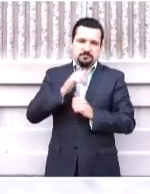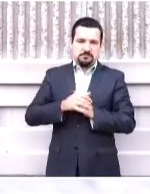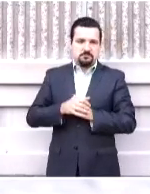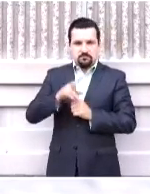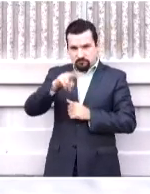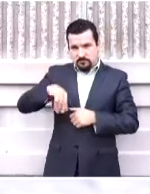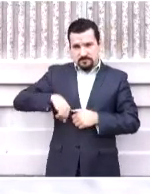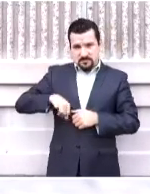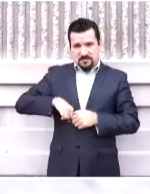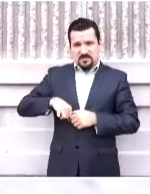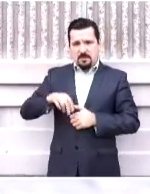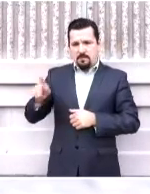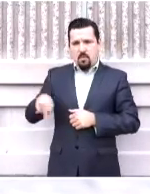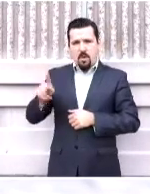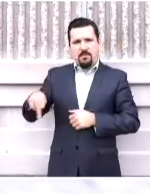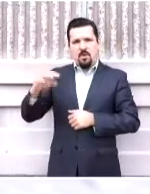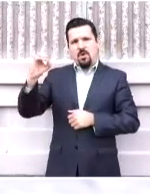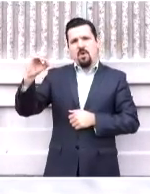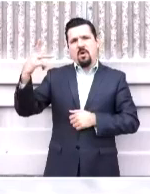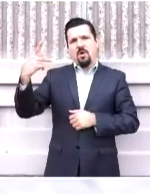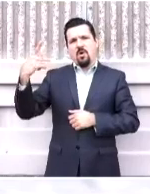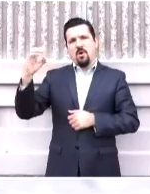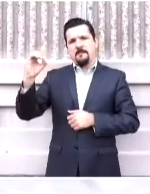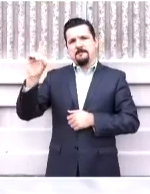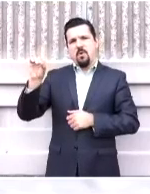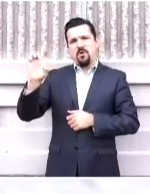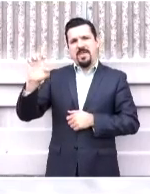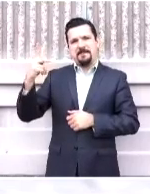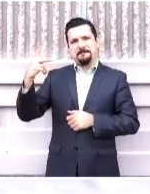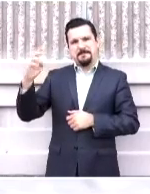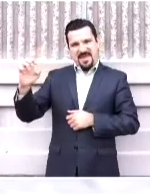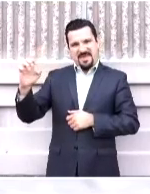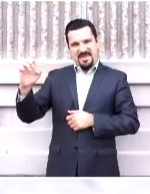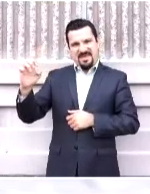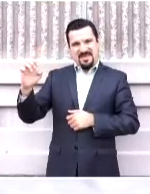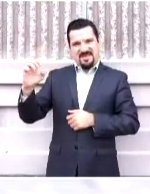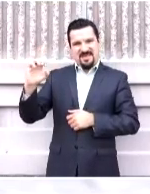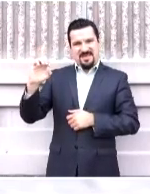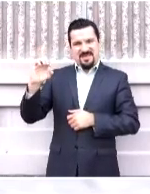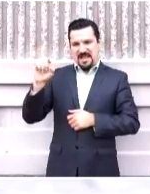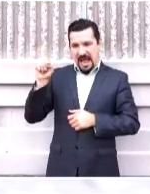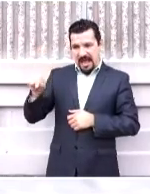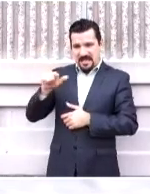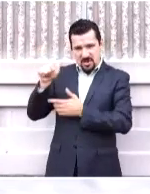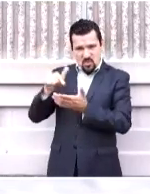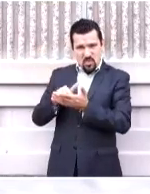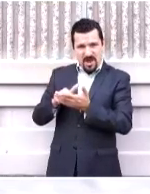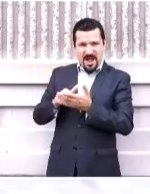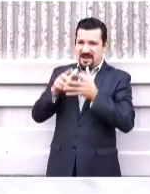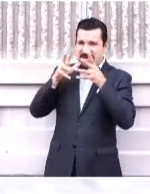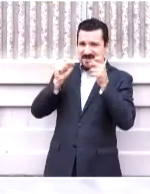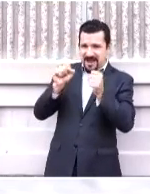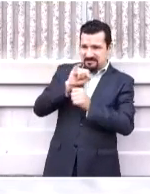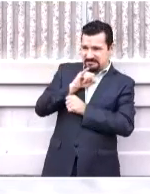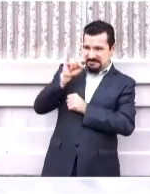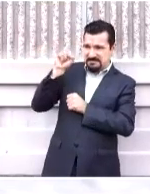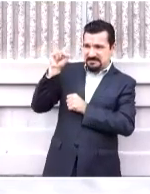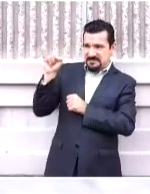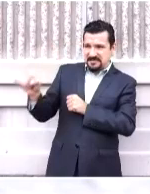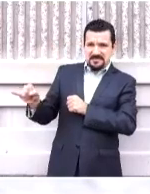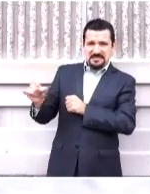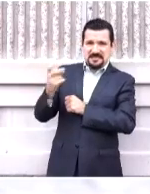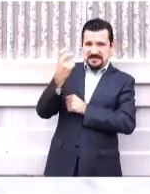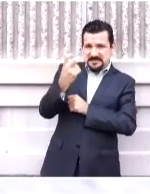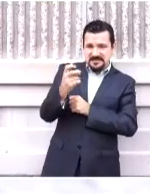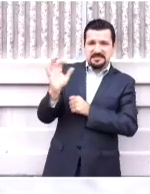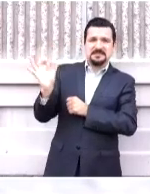de Opodepe, porque efectivamente en localidades rurales, en donde es